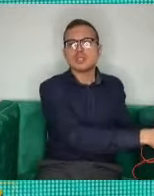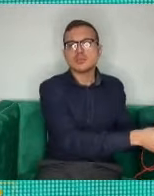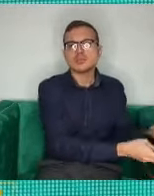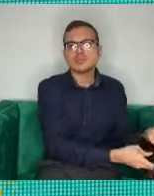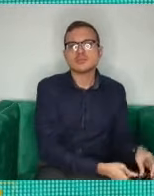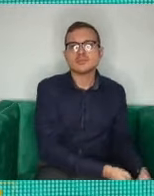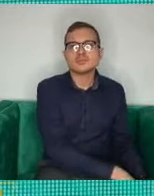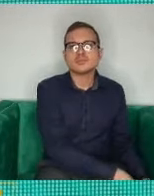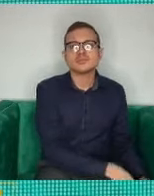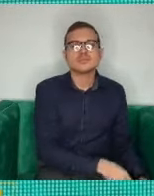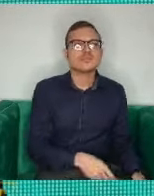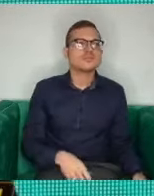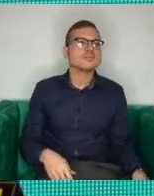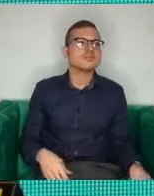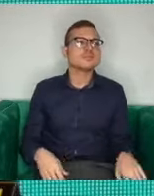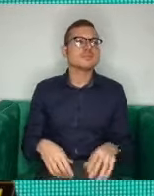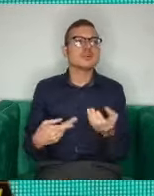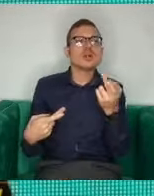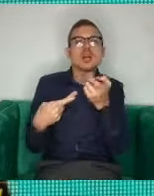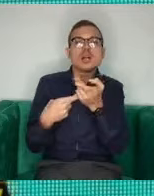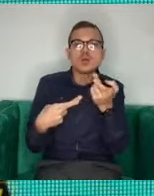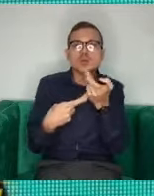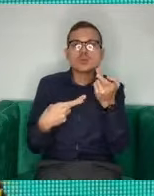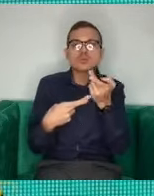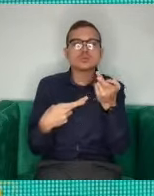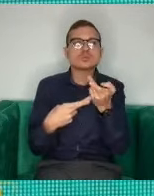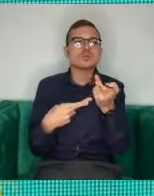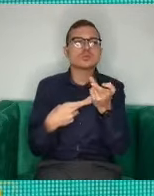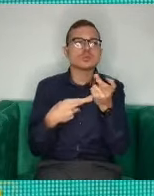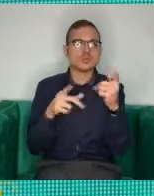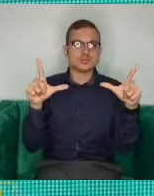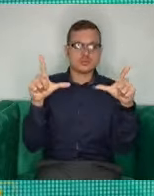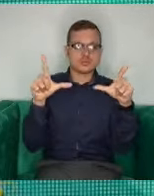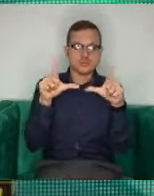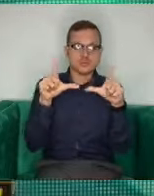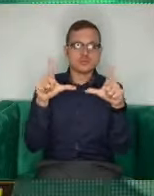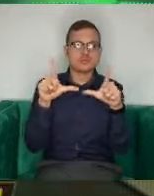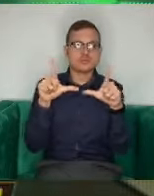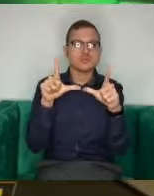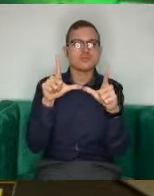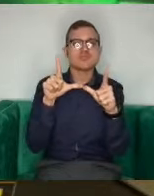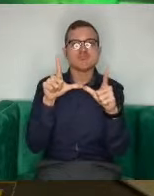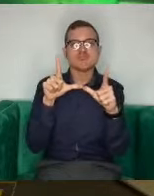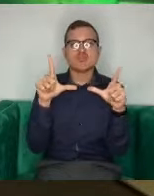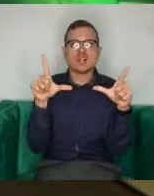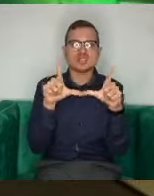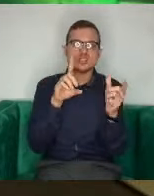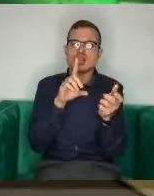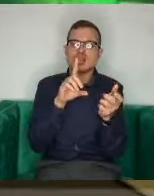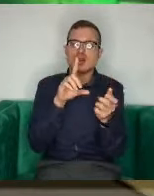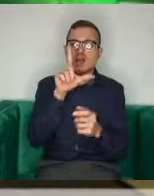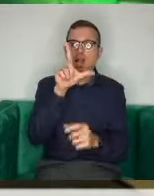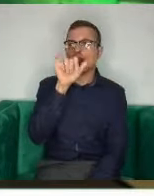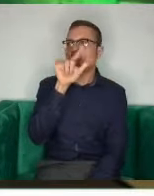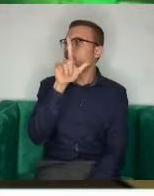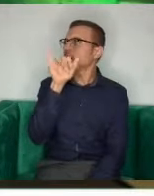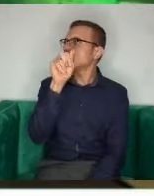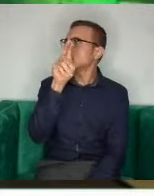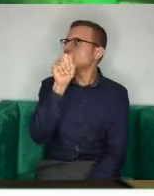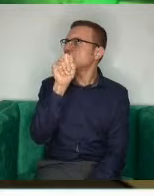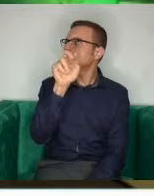muy querido aquí en Be Health y es la licenciada Liliana Figueroa, que es nutricionista y una de las más